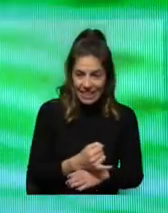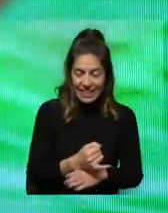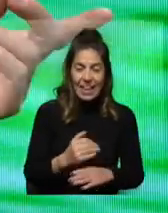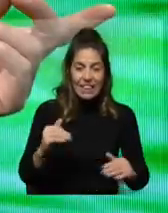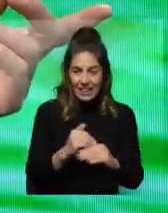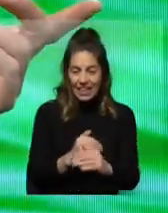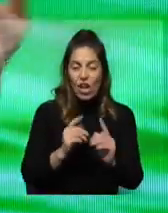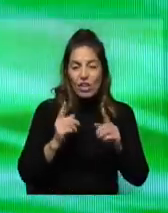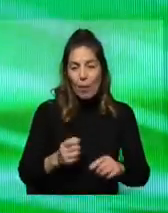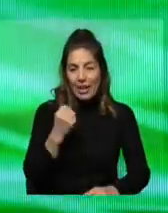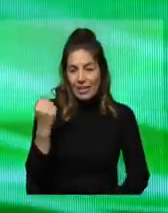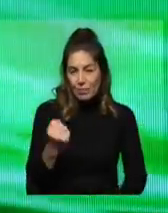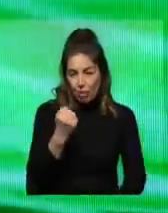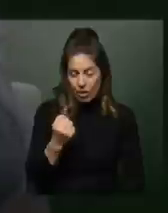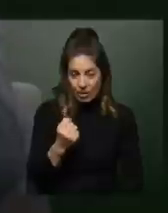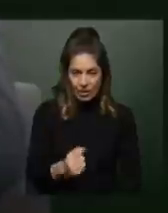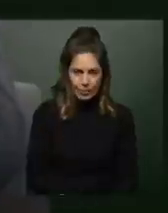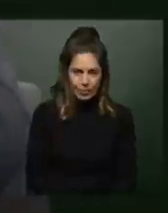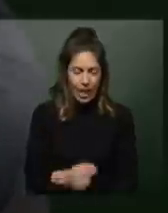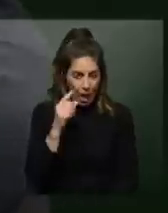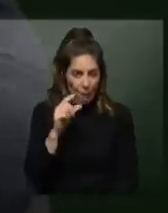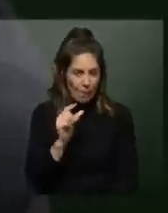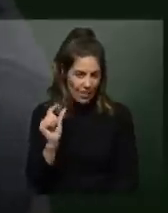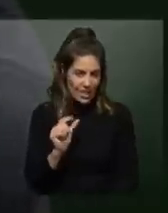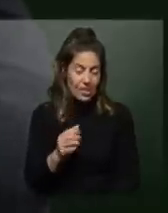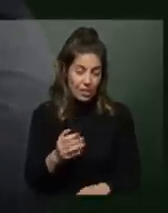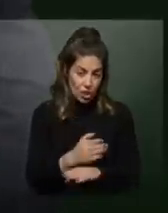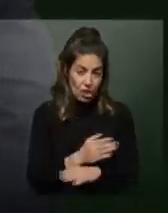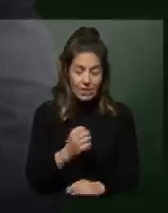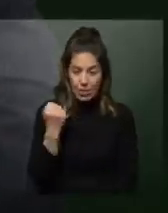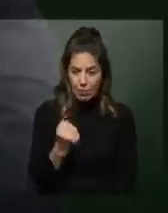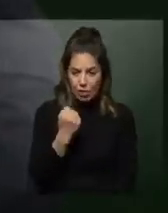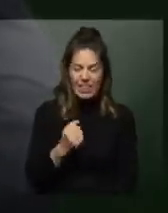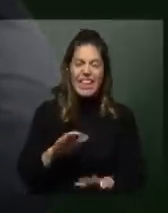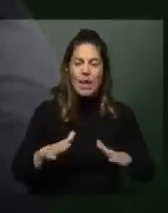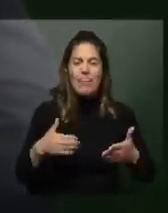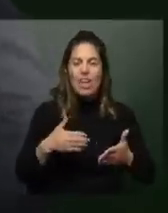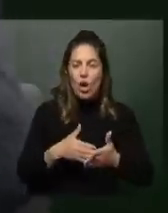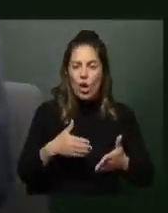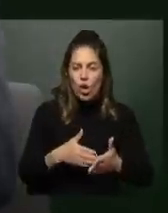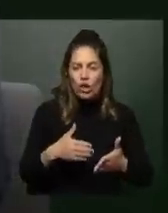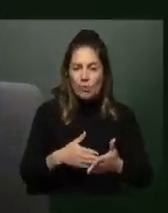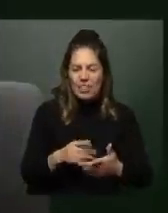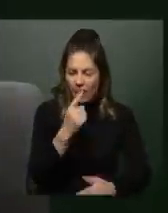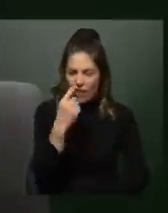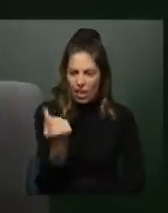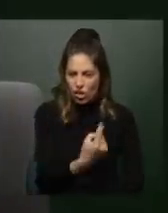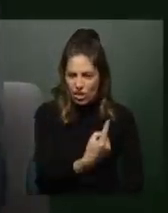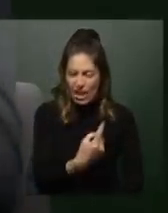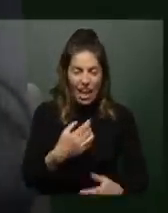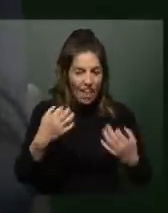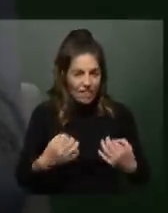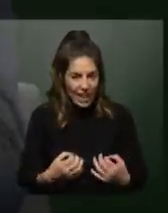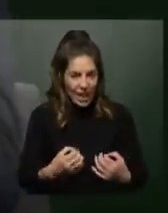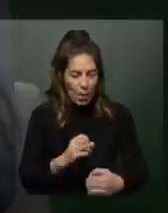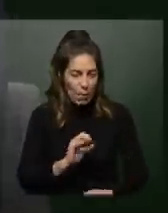importante como correr atrás de ellos claro bueno la prevención es fundamental ahora viera qué pasa con los límites efectivamente de velocidad Están bien están mal